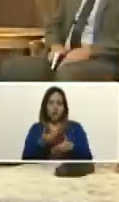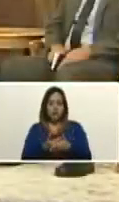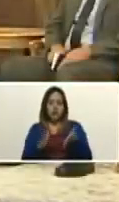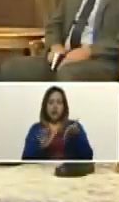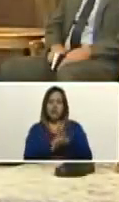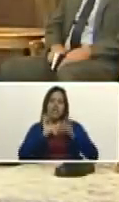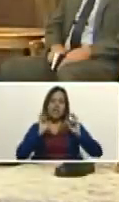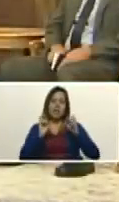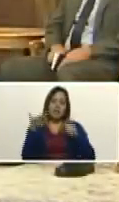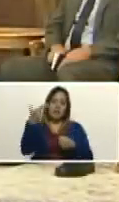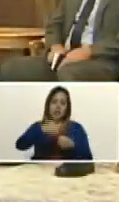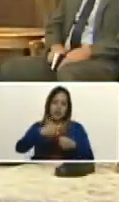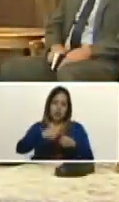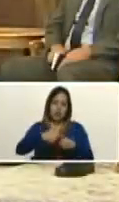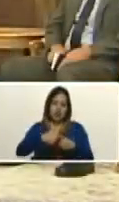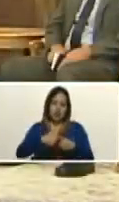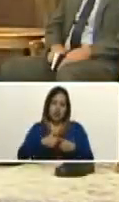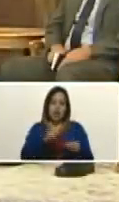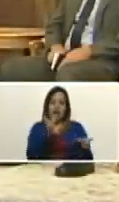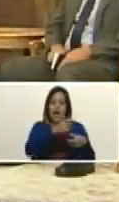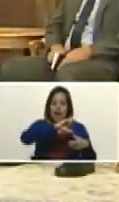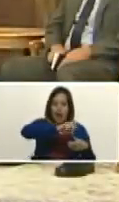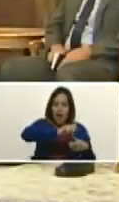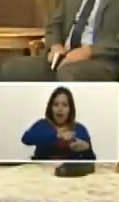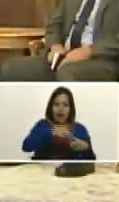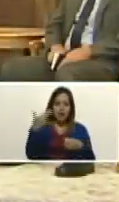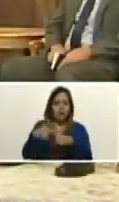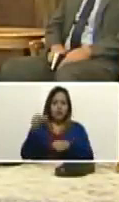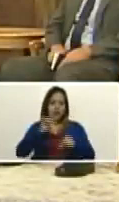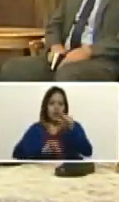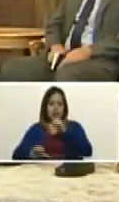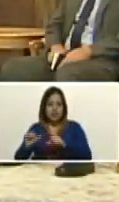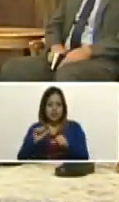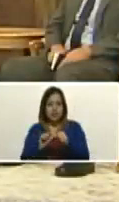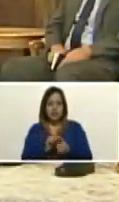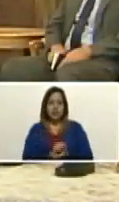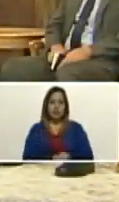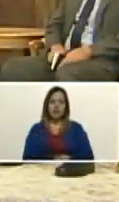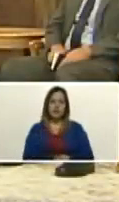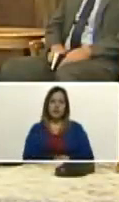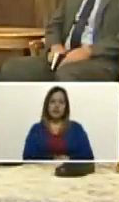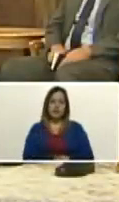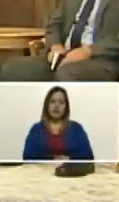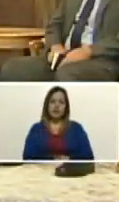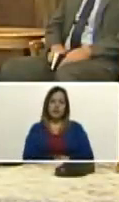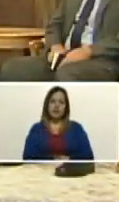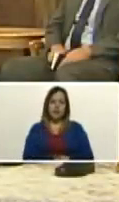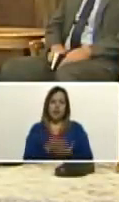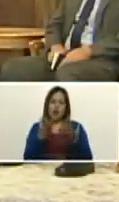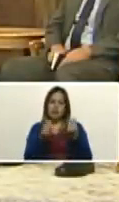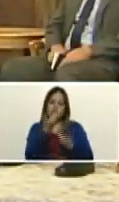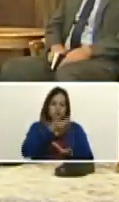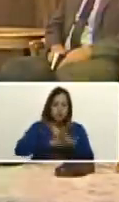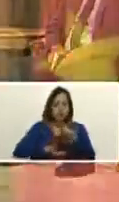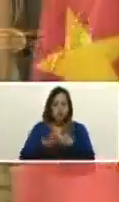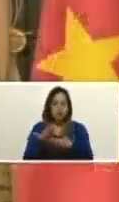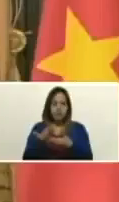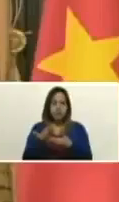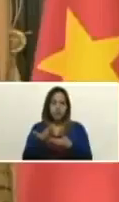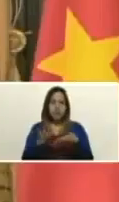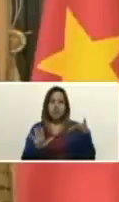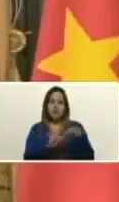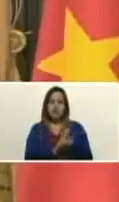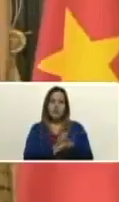materia petrolera, gasífera, petroquímica. Una poderosa cooperación en